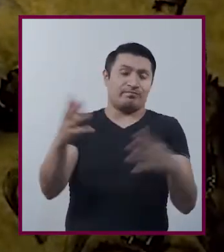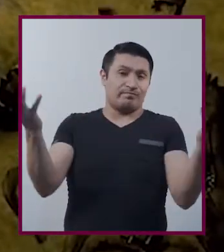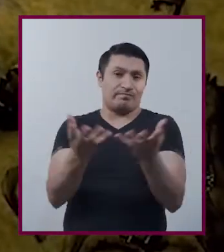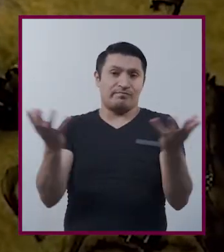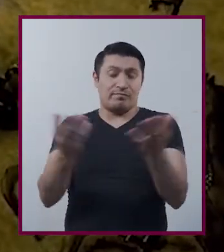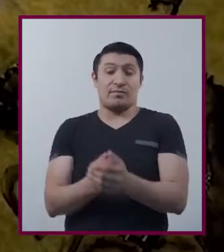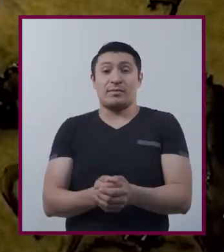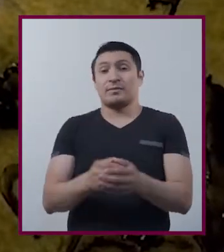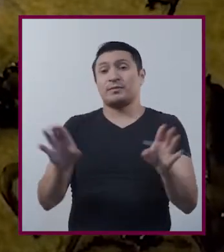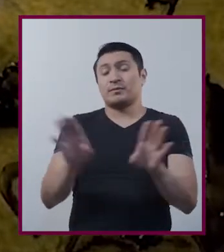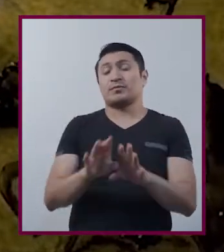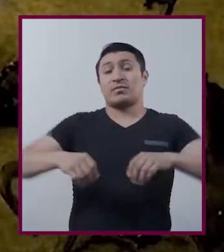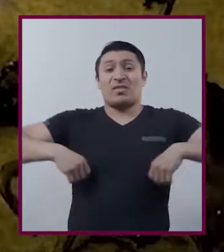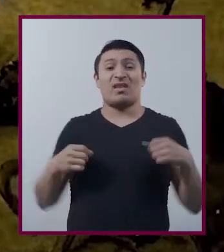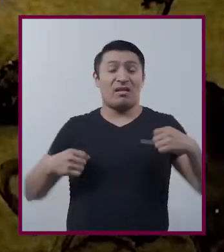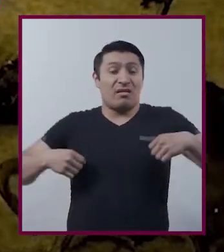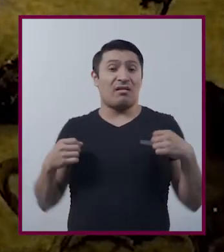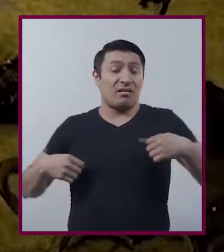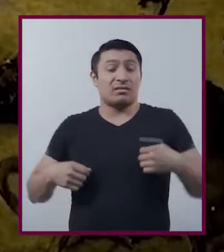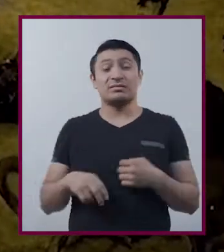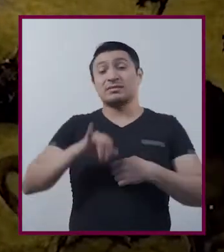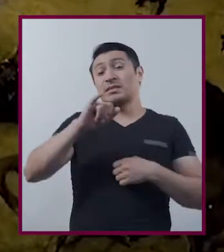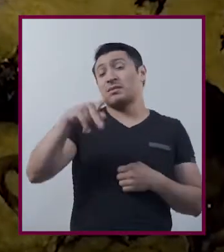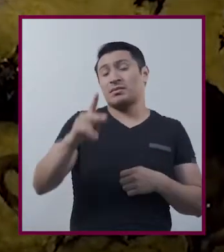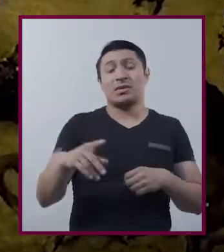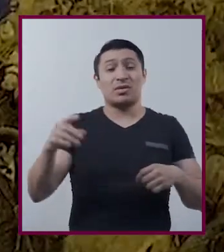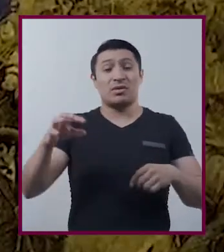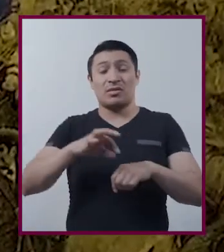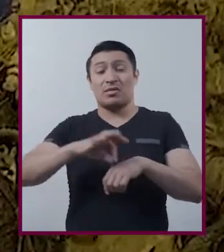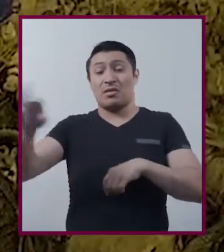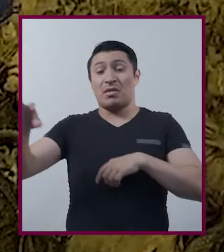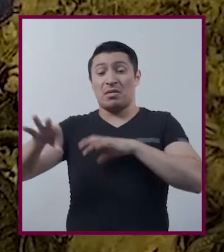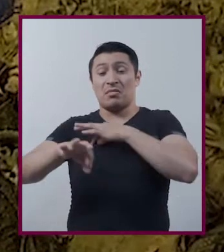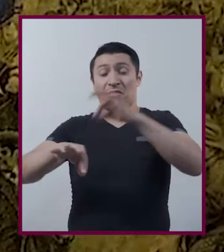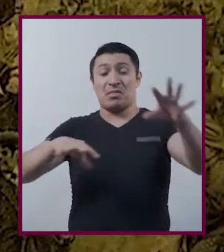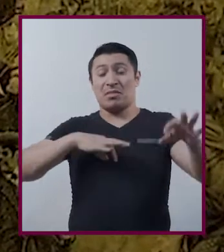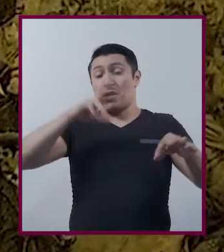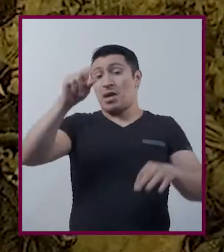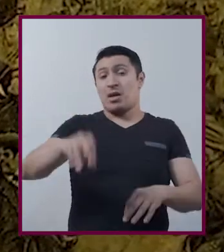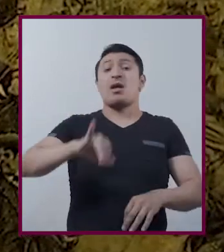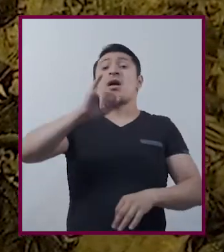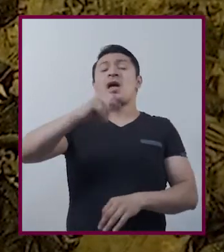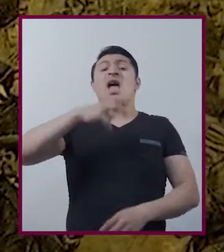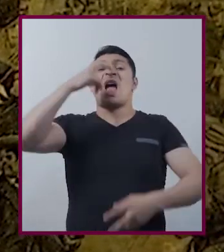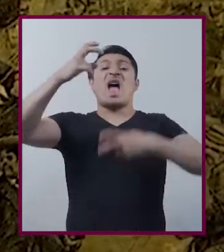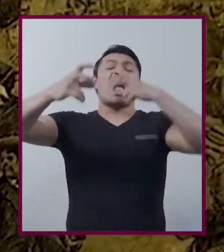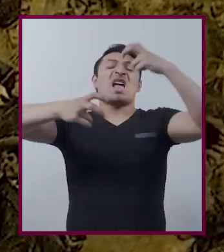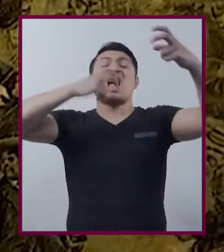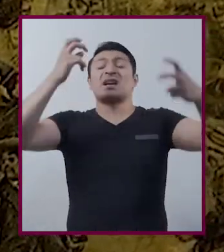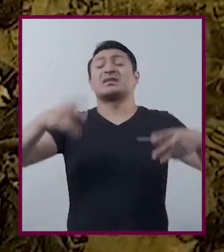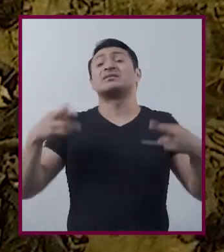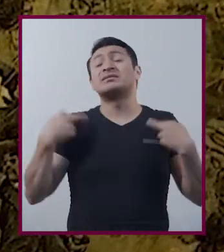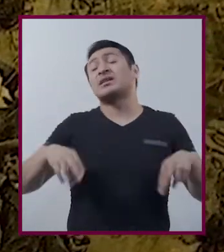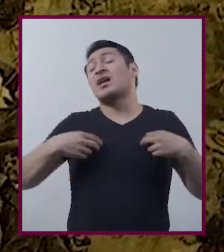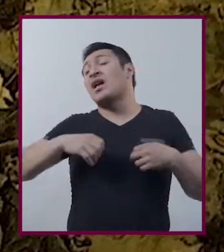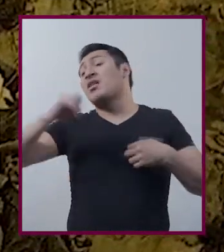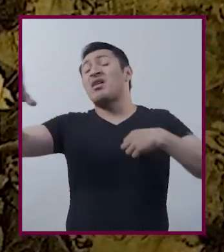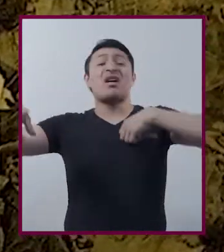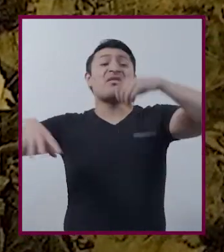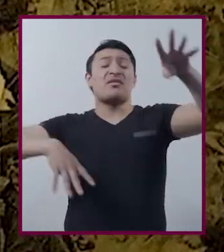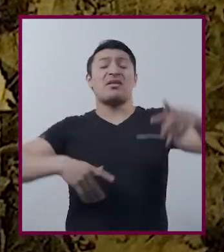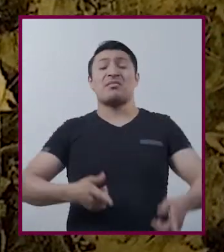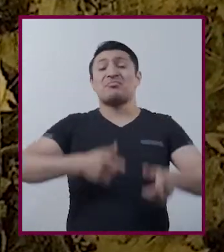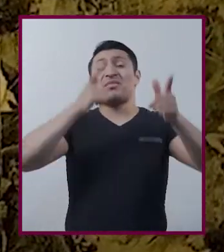de ellos y de los que no lo hicieron. Como gallinas, sí, pero no quitándose las plumas, y sí arrojando al aire los